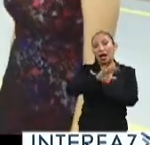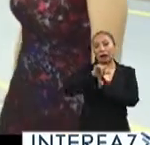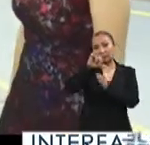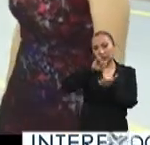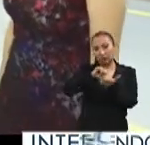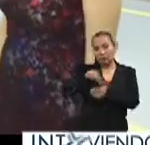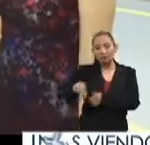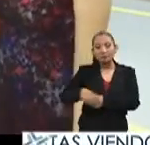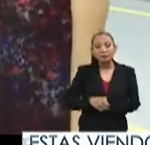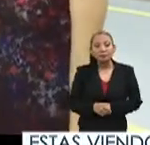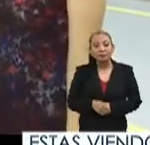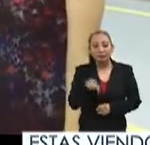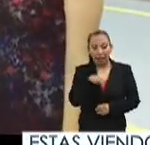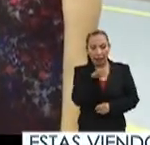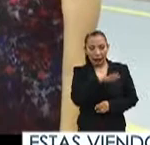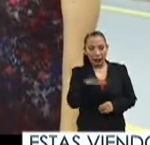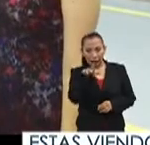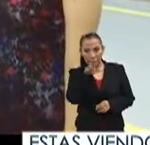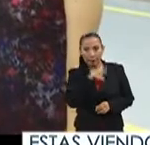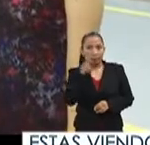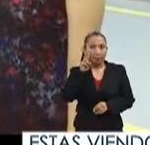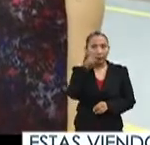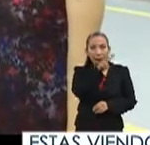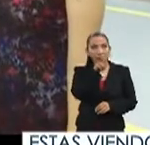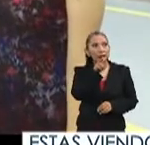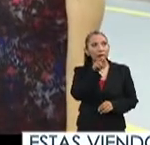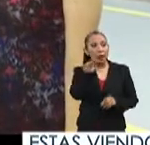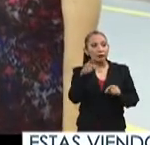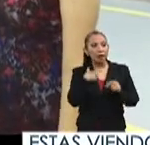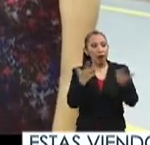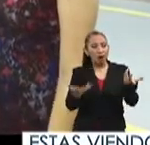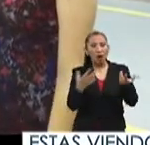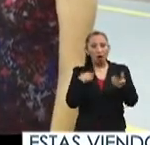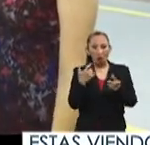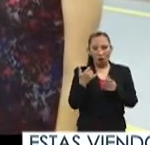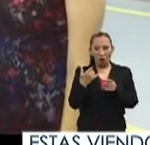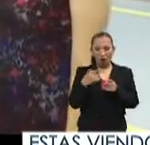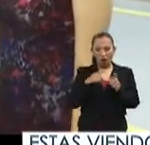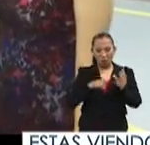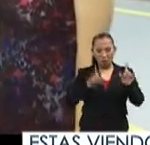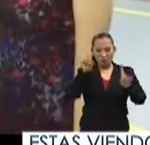Center. De hecho, aquí en esta área podemos, si ves el jueguito ese de hockey,